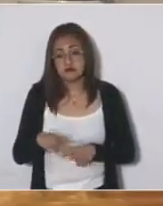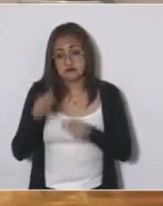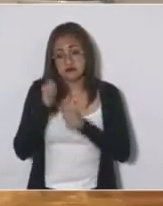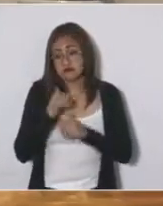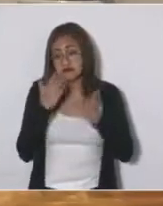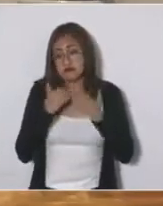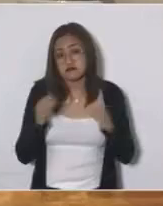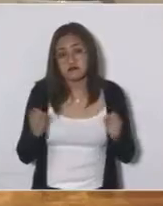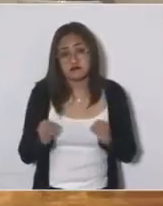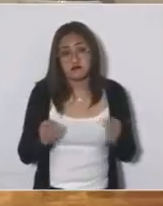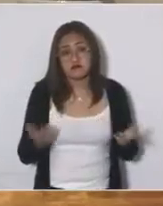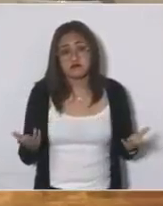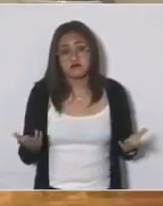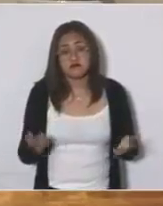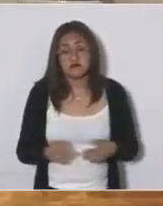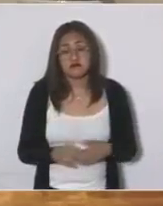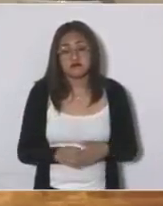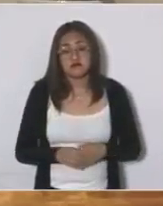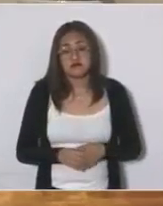cargo